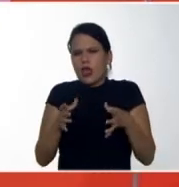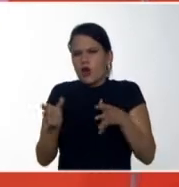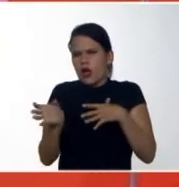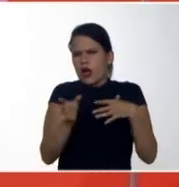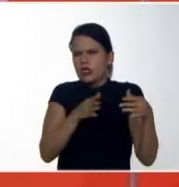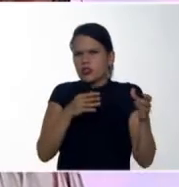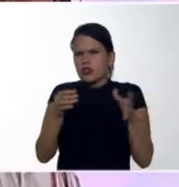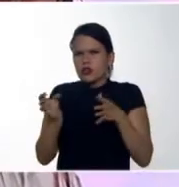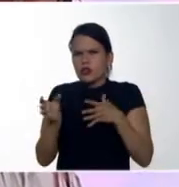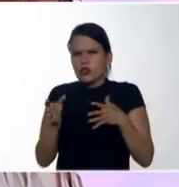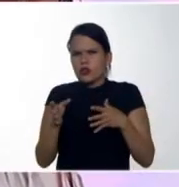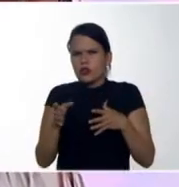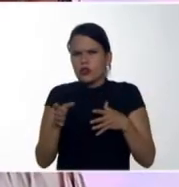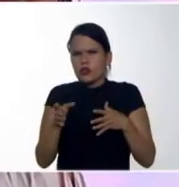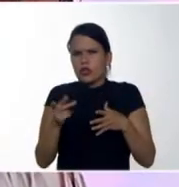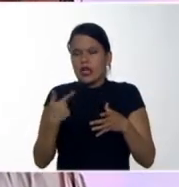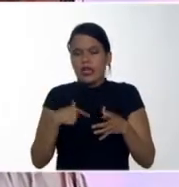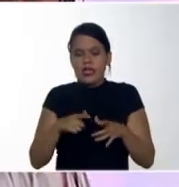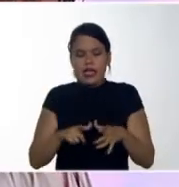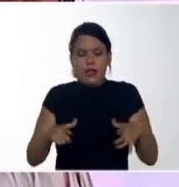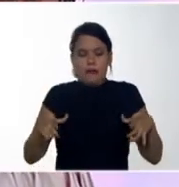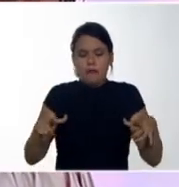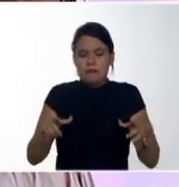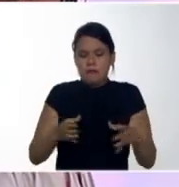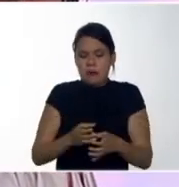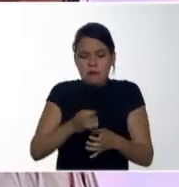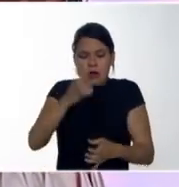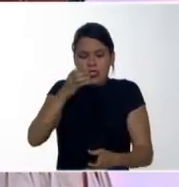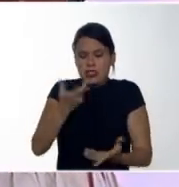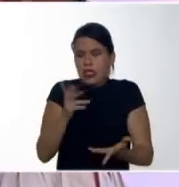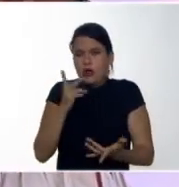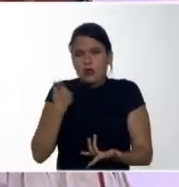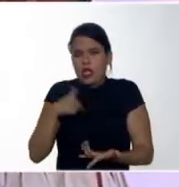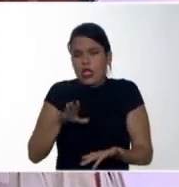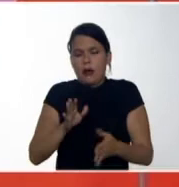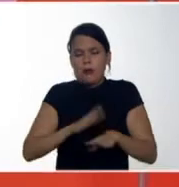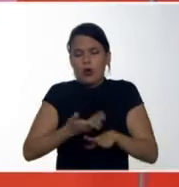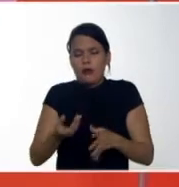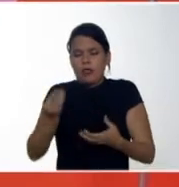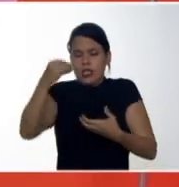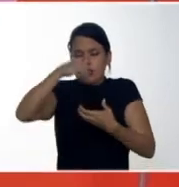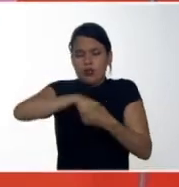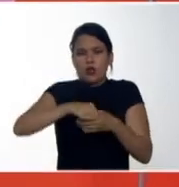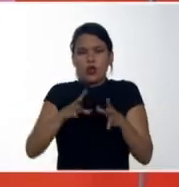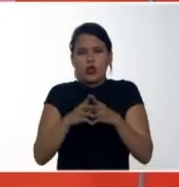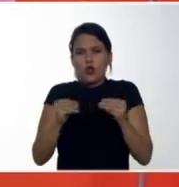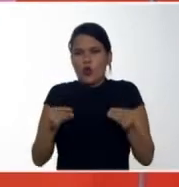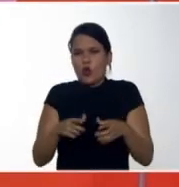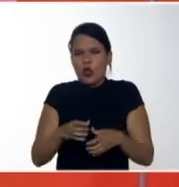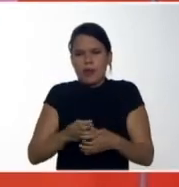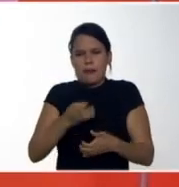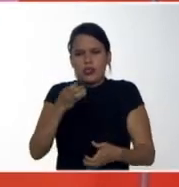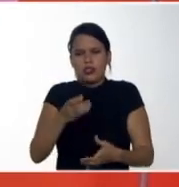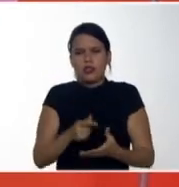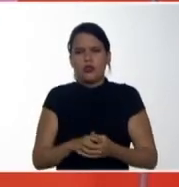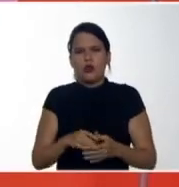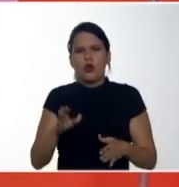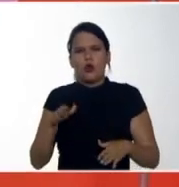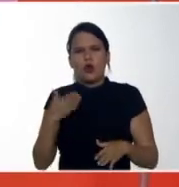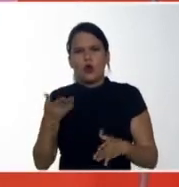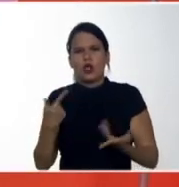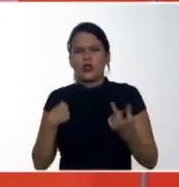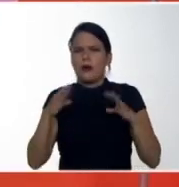del recipiente que lo contenga, porque él va a abarcar todo ese volumen. Luego, cuando hablamos